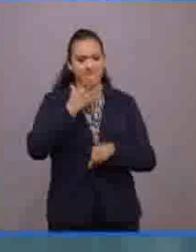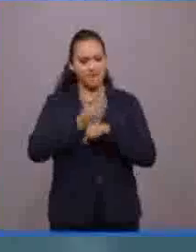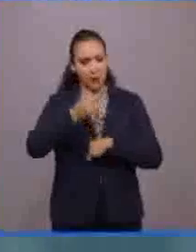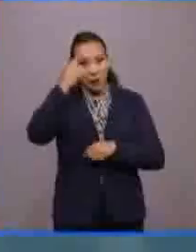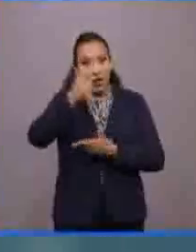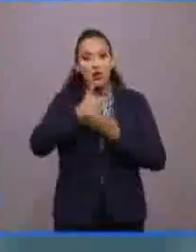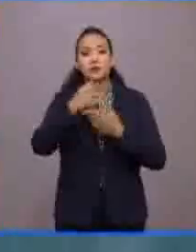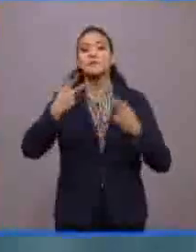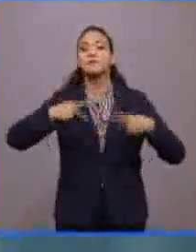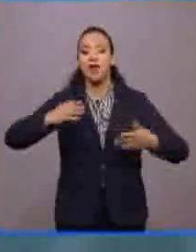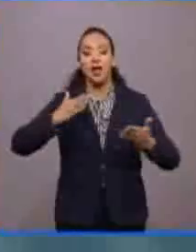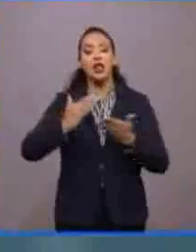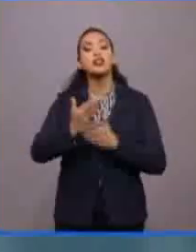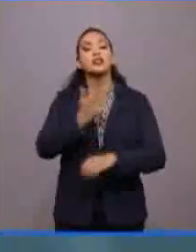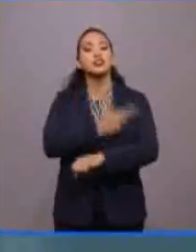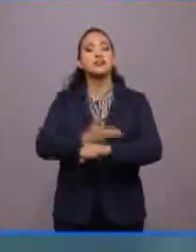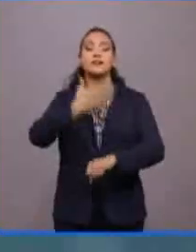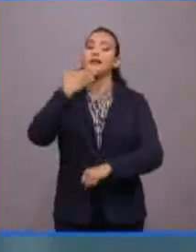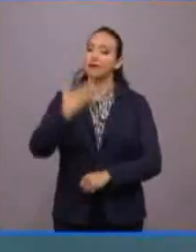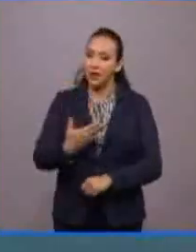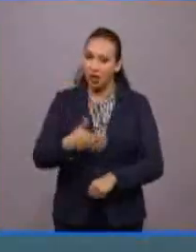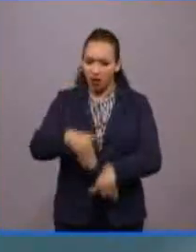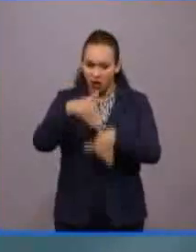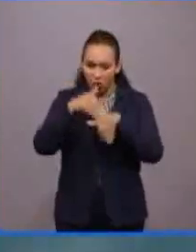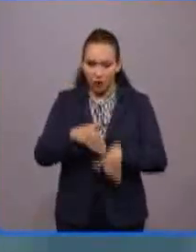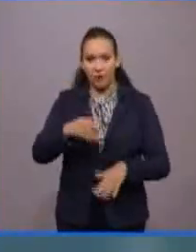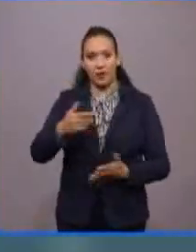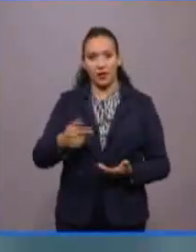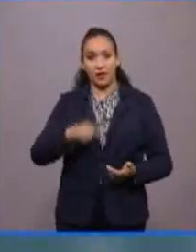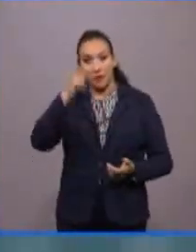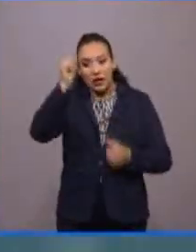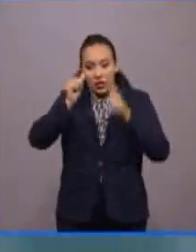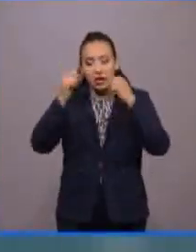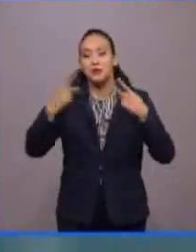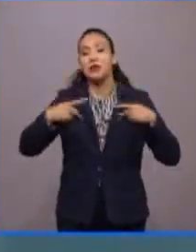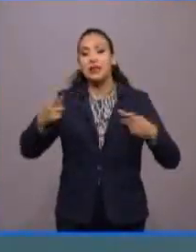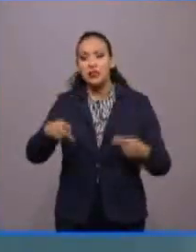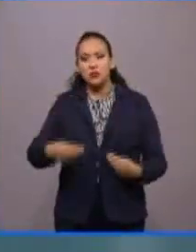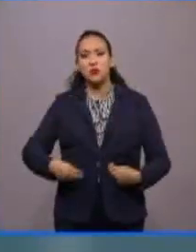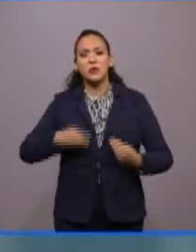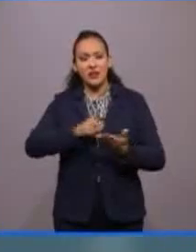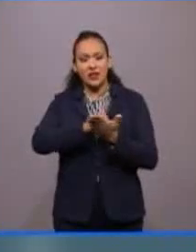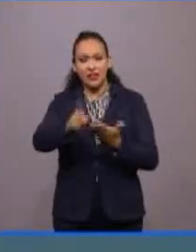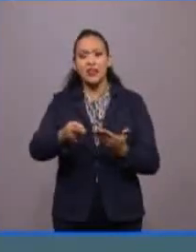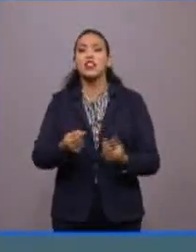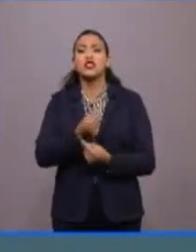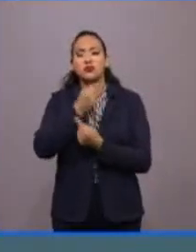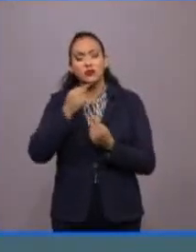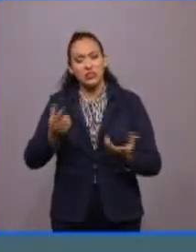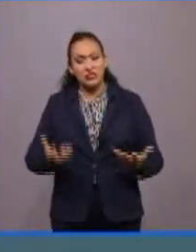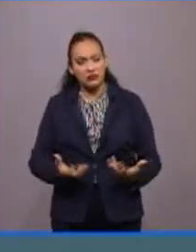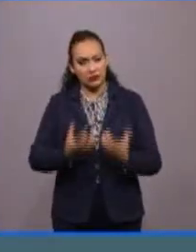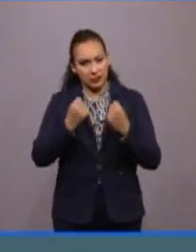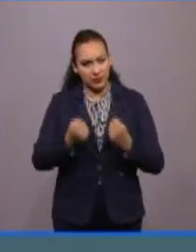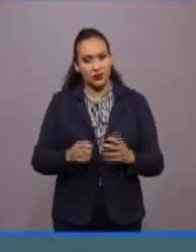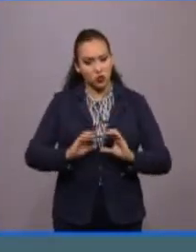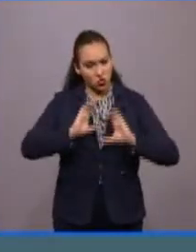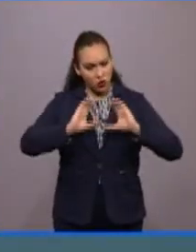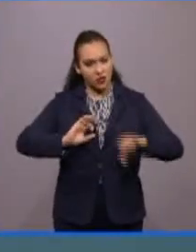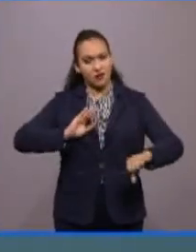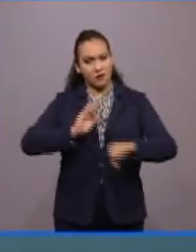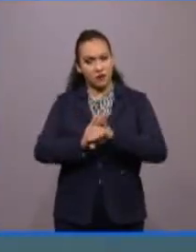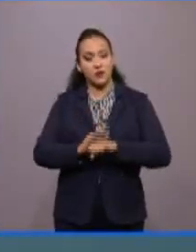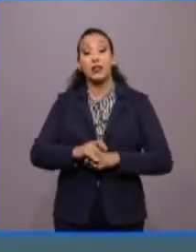para garantizar el debido proceso, acatar las resoluciones judiciales, salvaguardar los derechos de los niños y poner fin a la